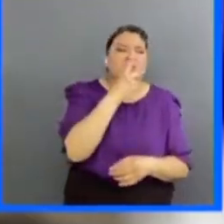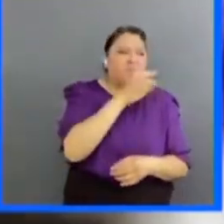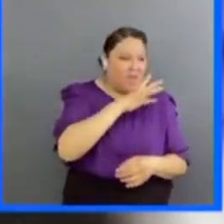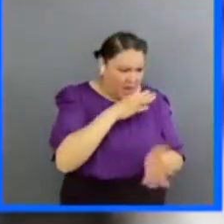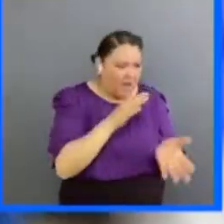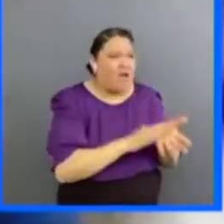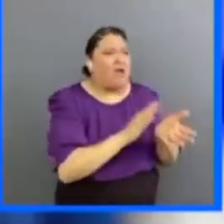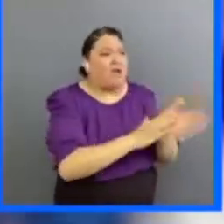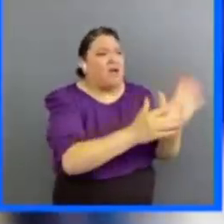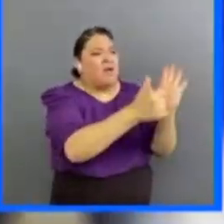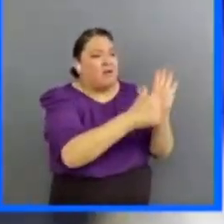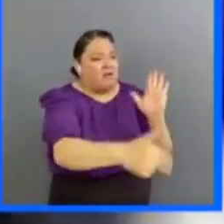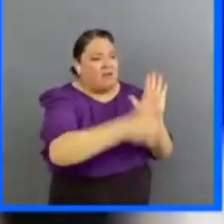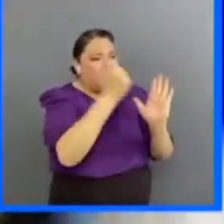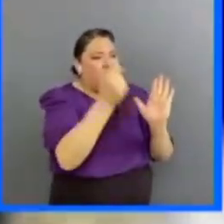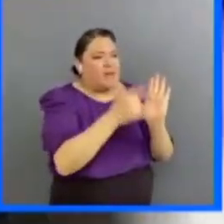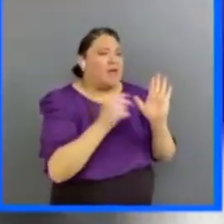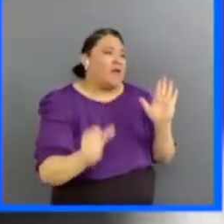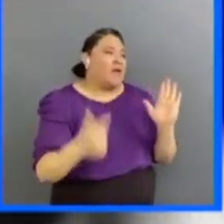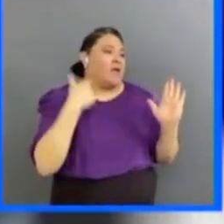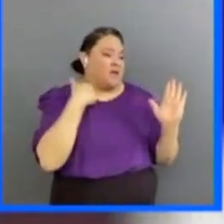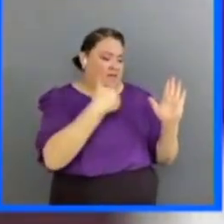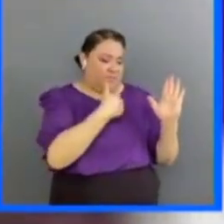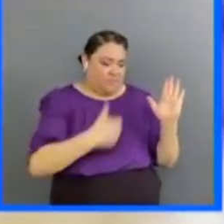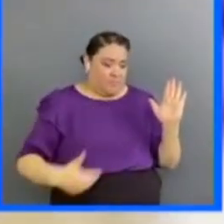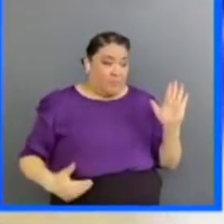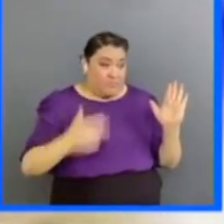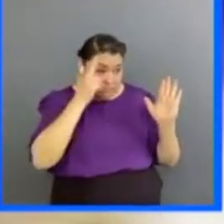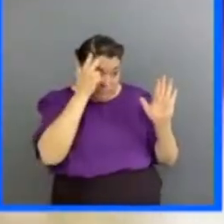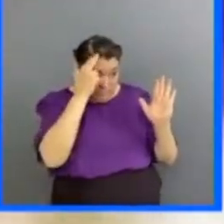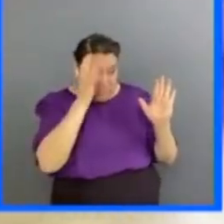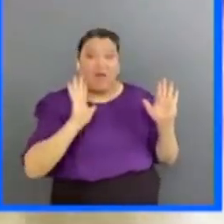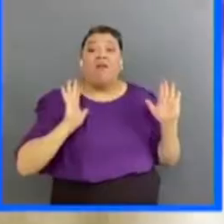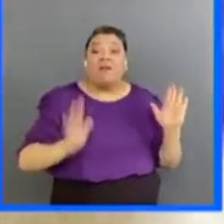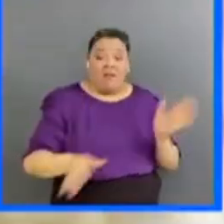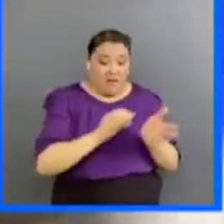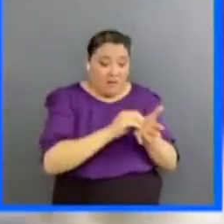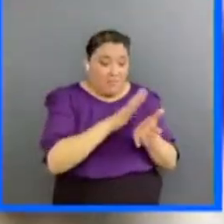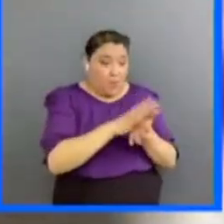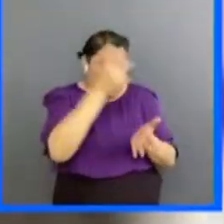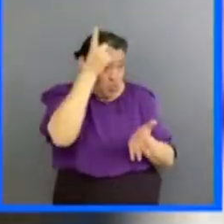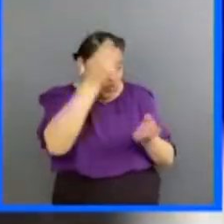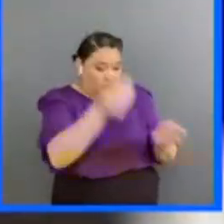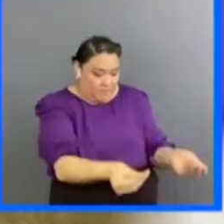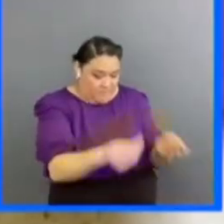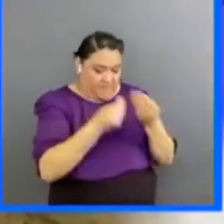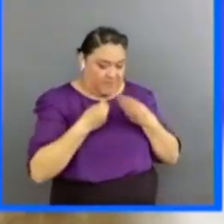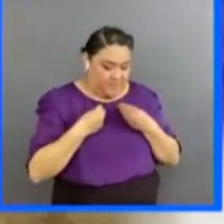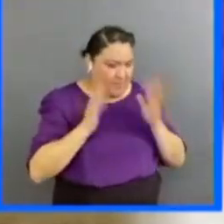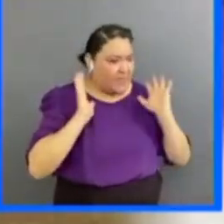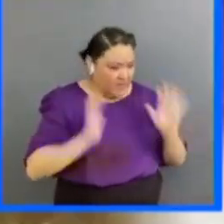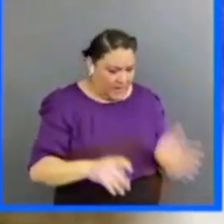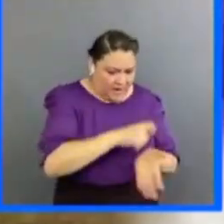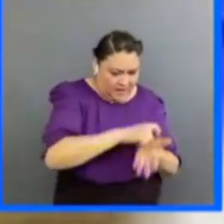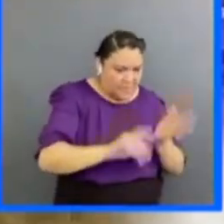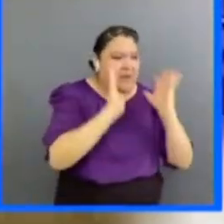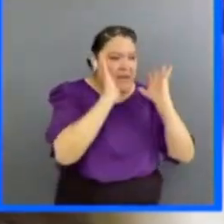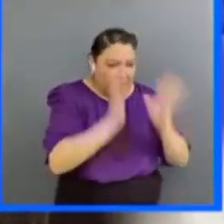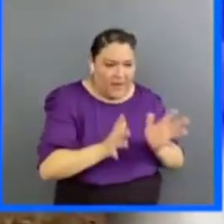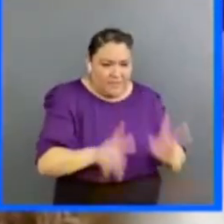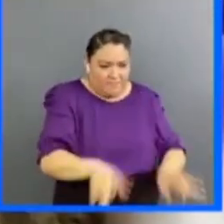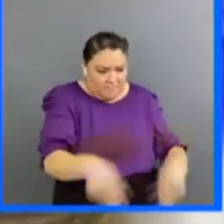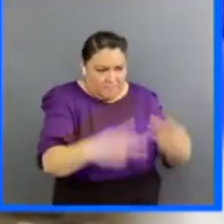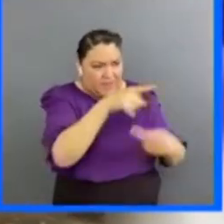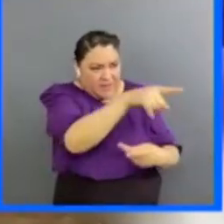firmado por el expresidente Porfirio Díaz para asegurar que los terrenos fueron adquiridos legalmente y que las ventas de lotes que